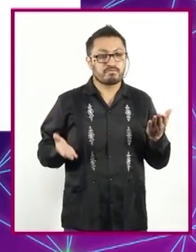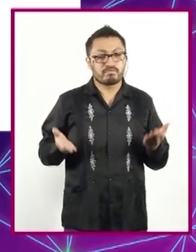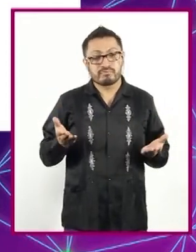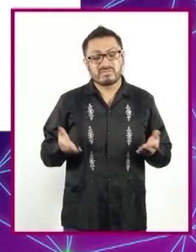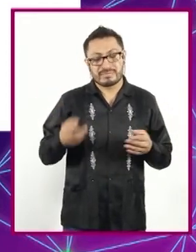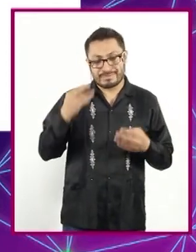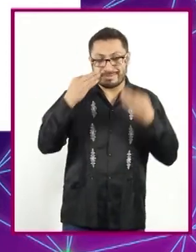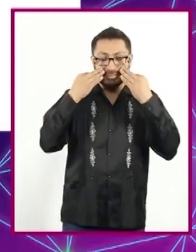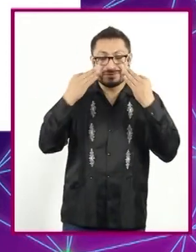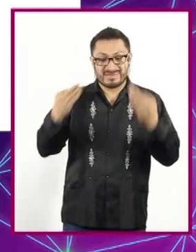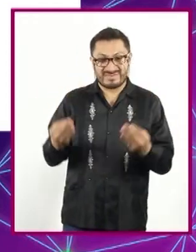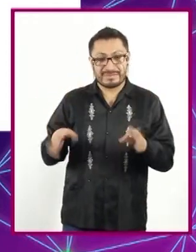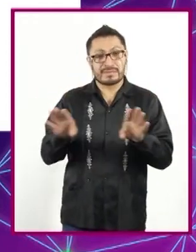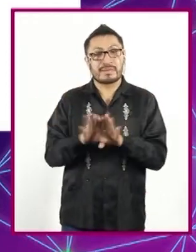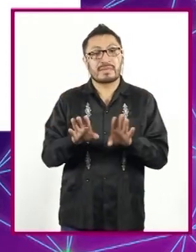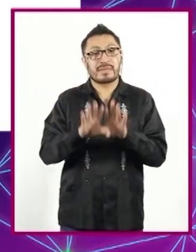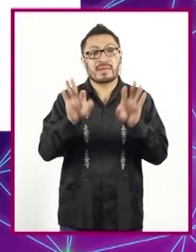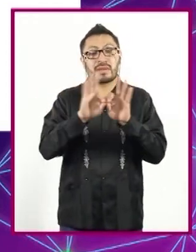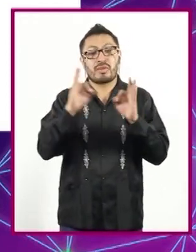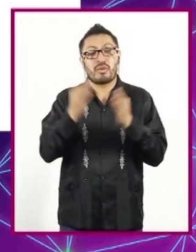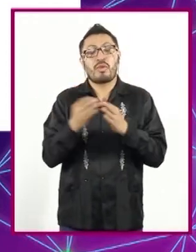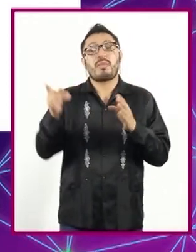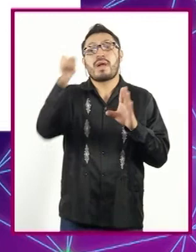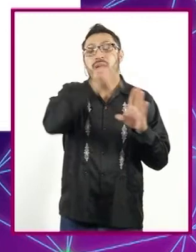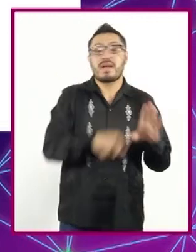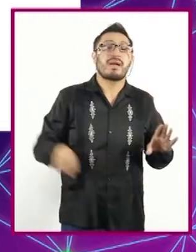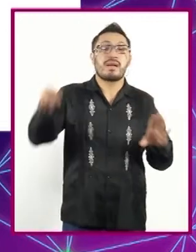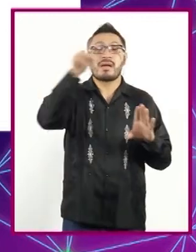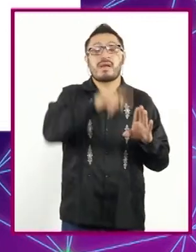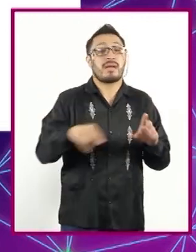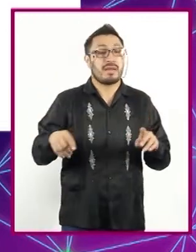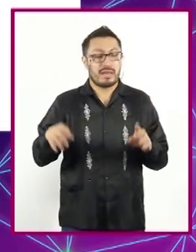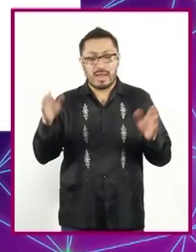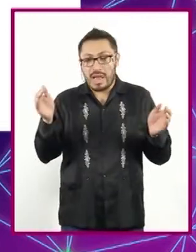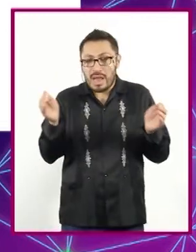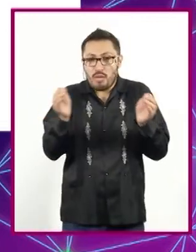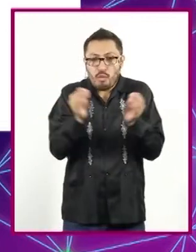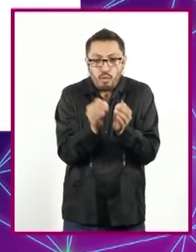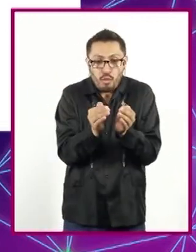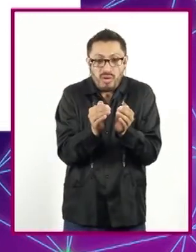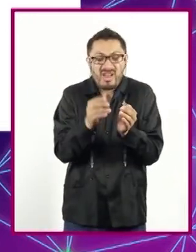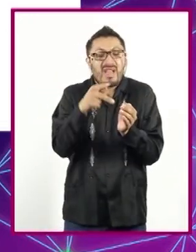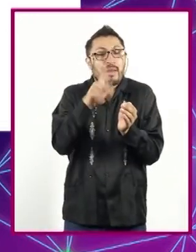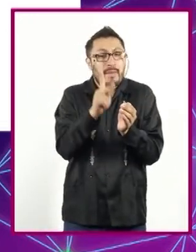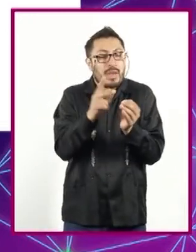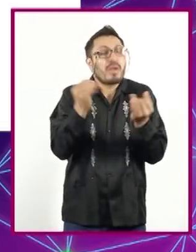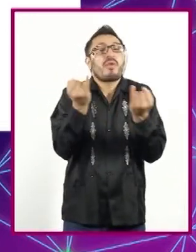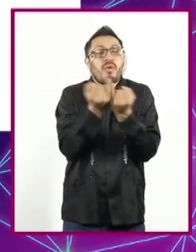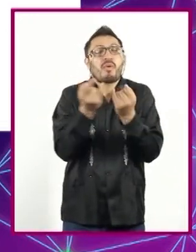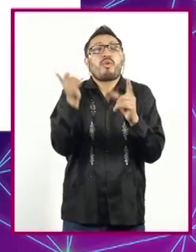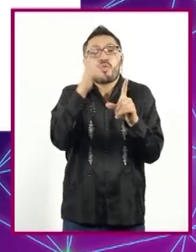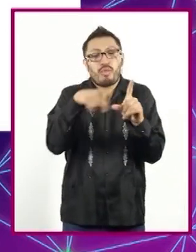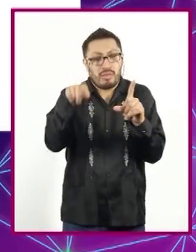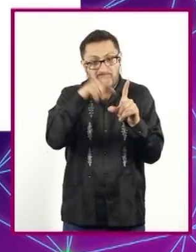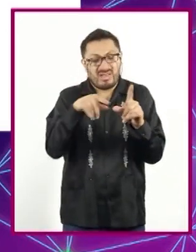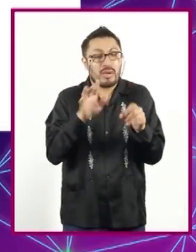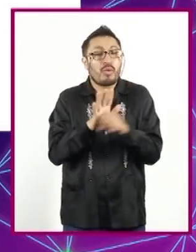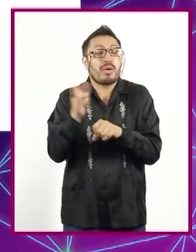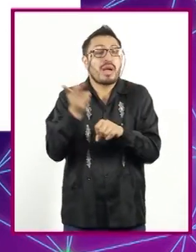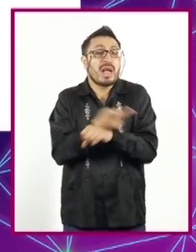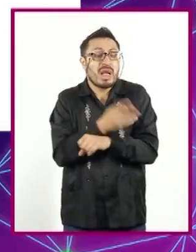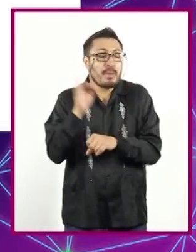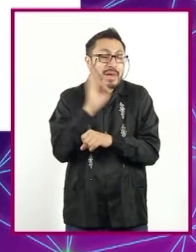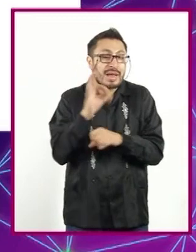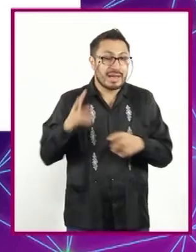ve cómo resulta una figura de forma circular, más pequeña que la base. Pero, ¿qué pasa si se le